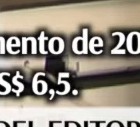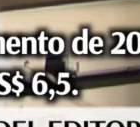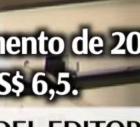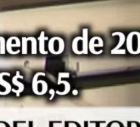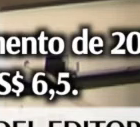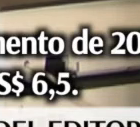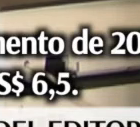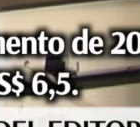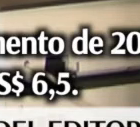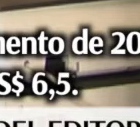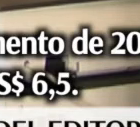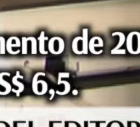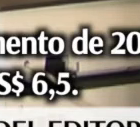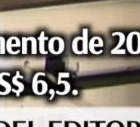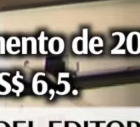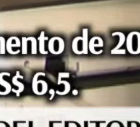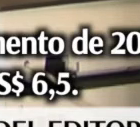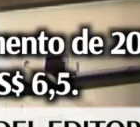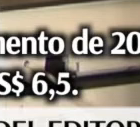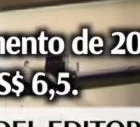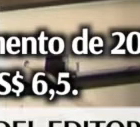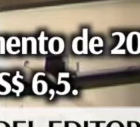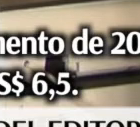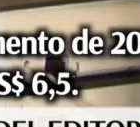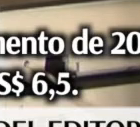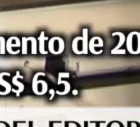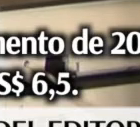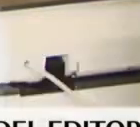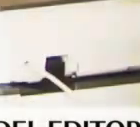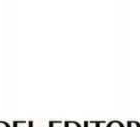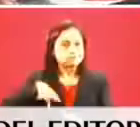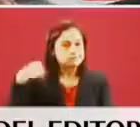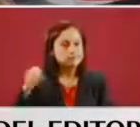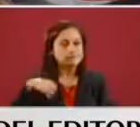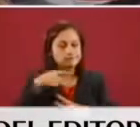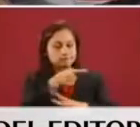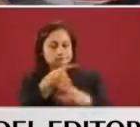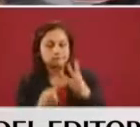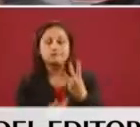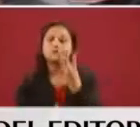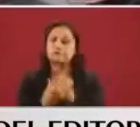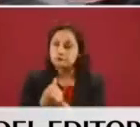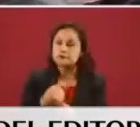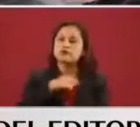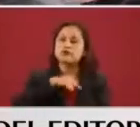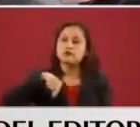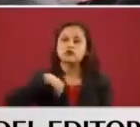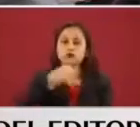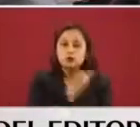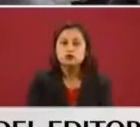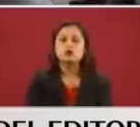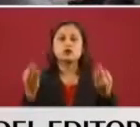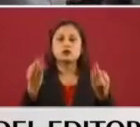123 pesos mexicanos diarios, cerca de $6.5. Anunciar que por consenso y